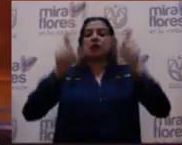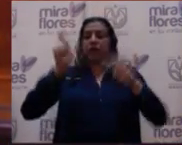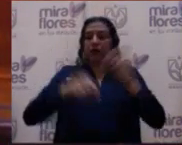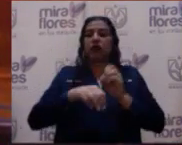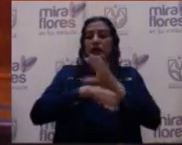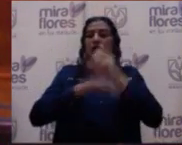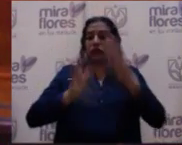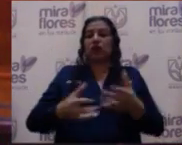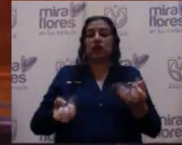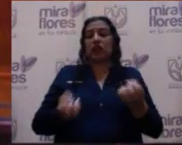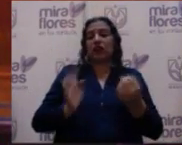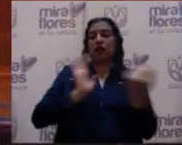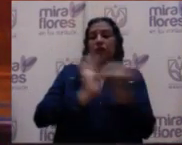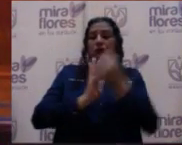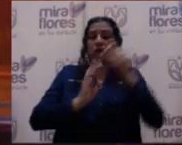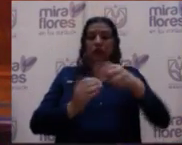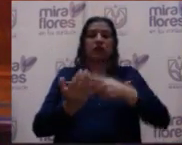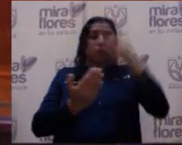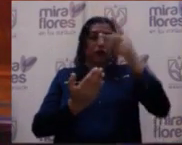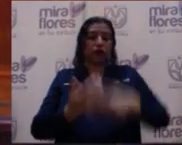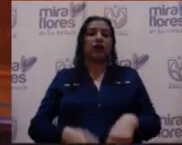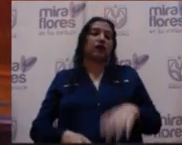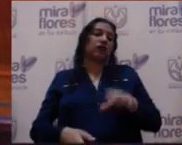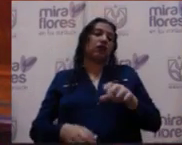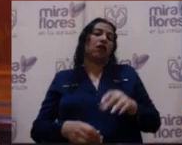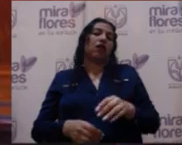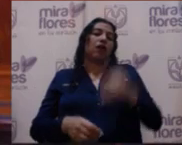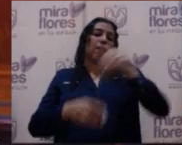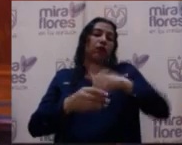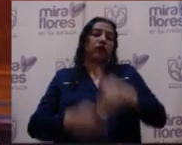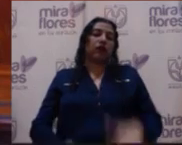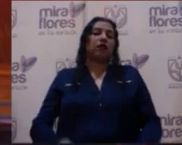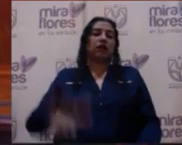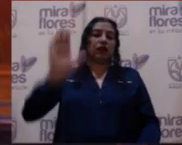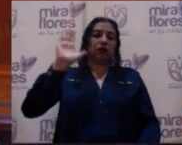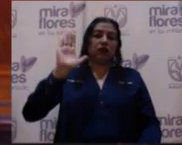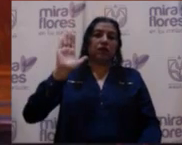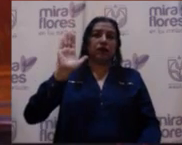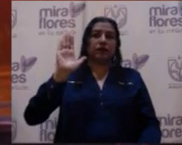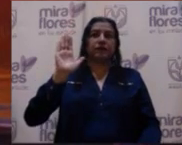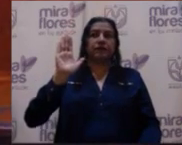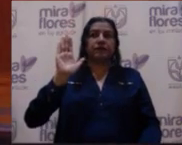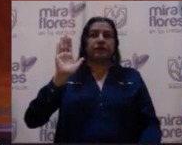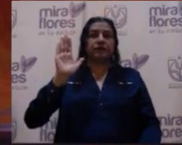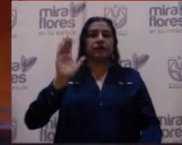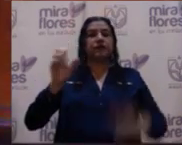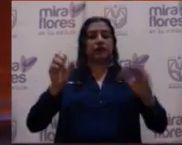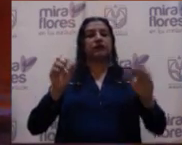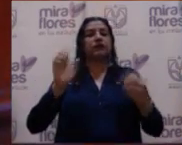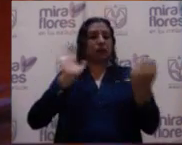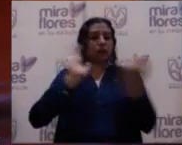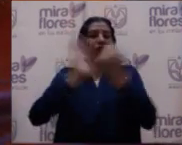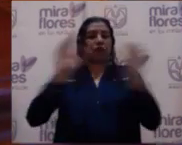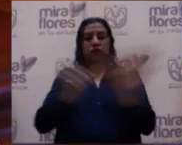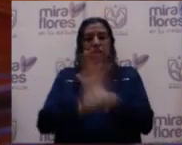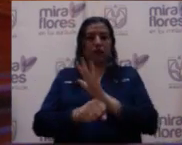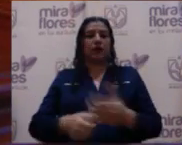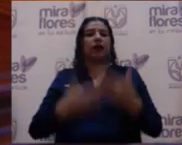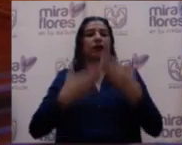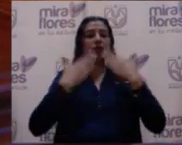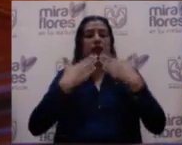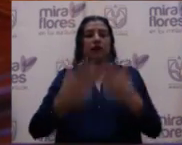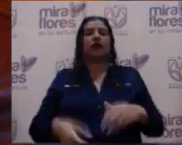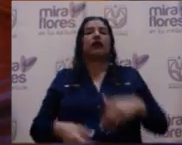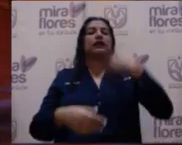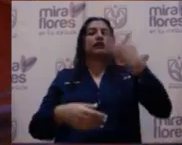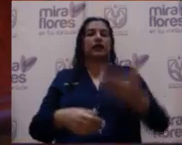estén a favor de aprobar este proyecto, sin expresarlo, en señal de conformidad. Se aprueba por unanimidad de votos. Muchas gracias.